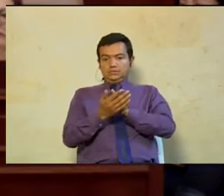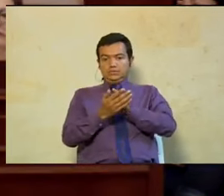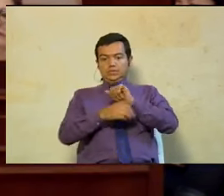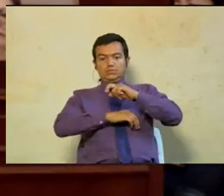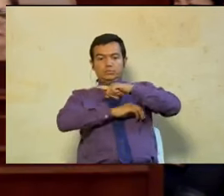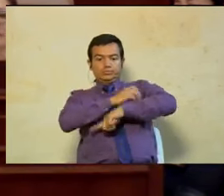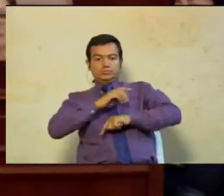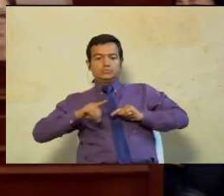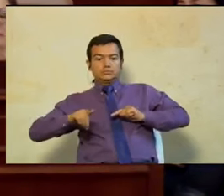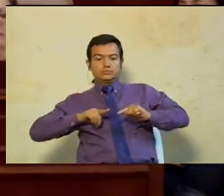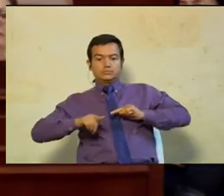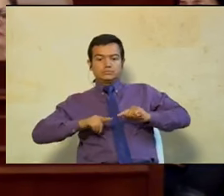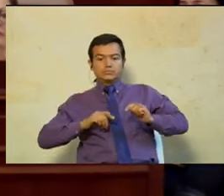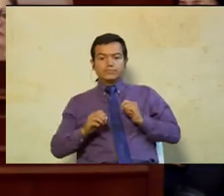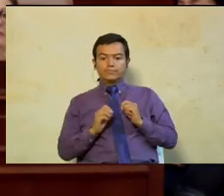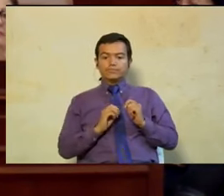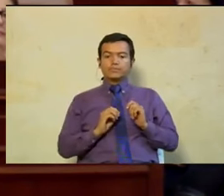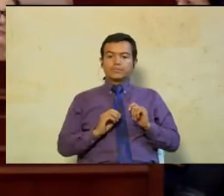administrativo